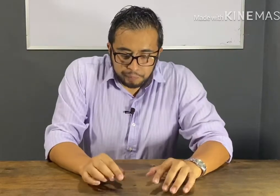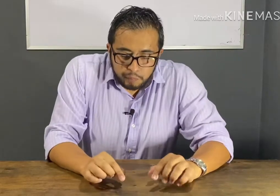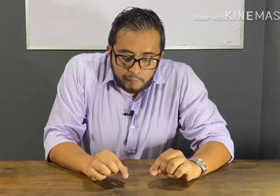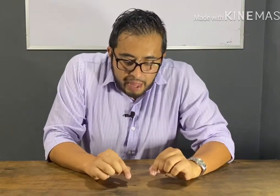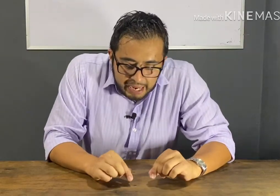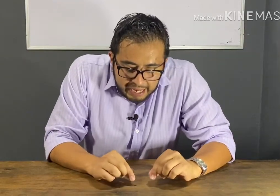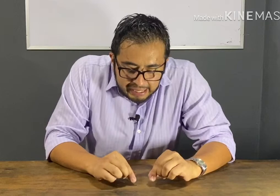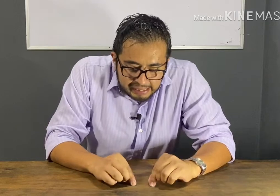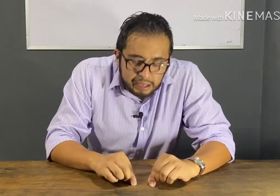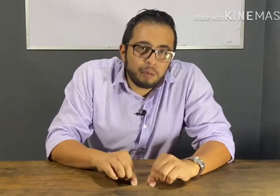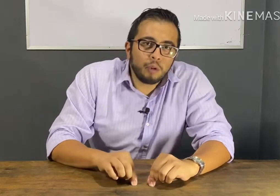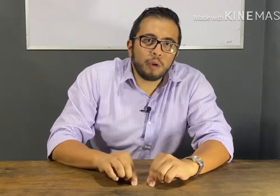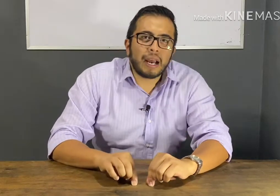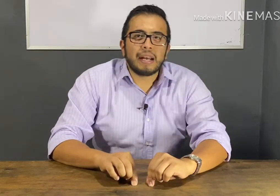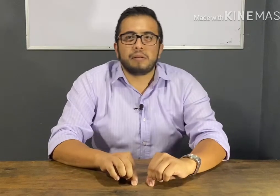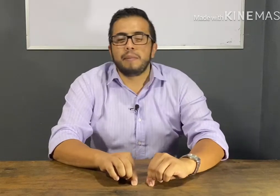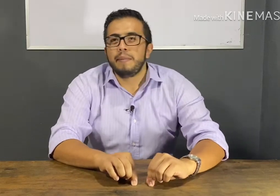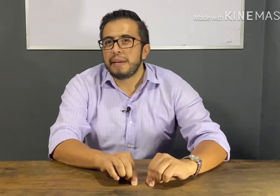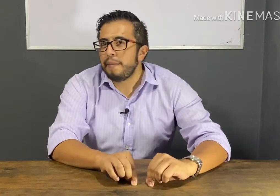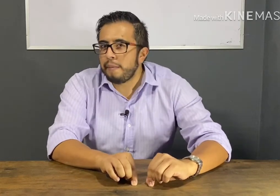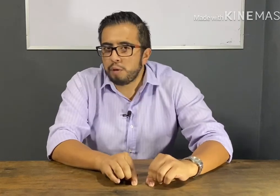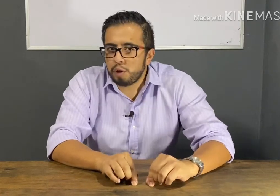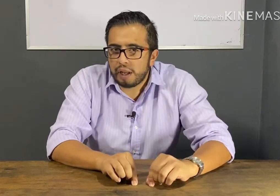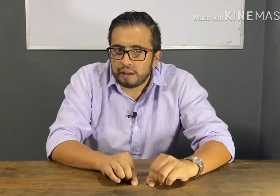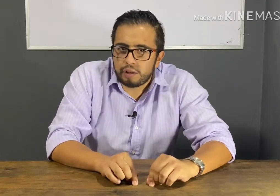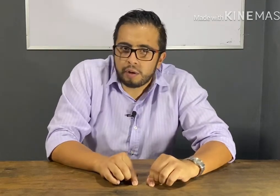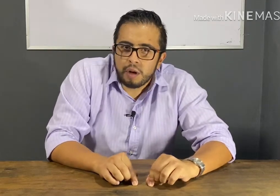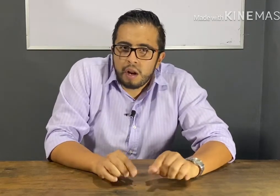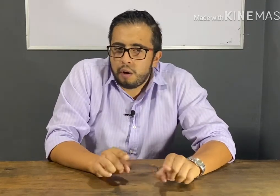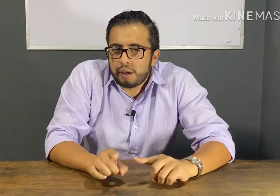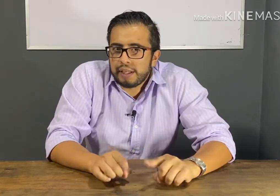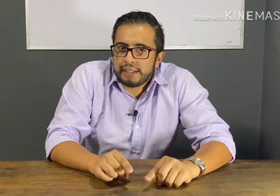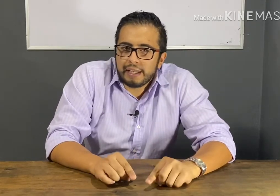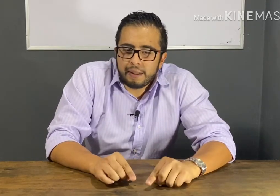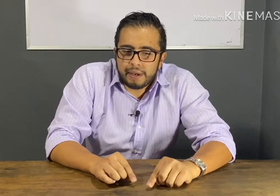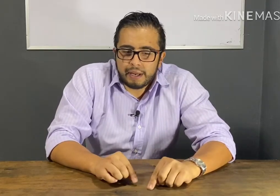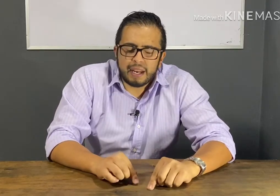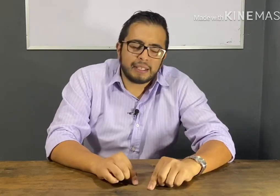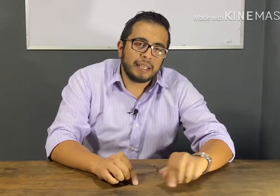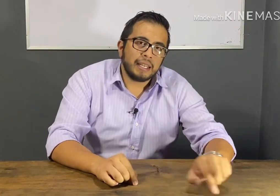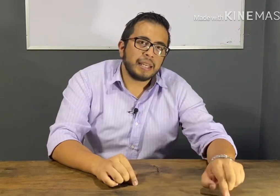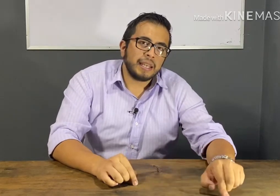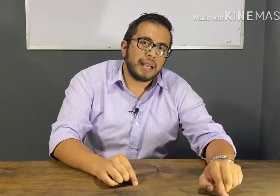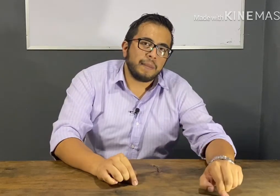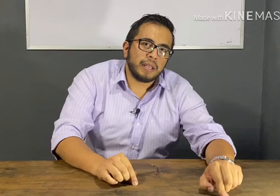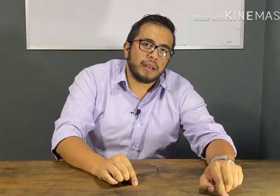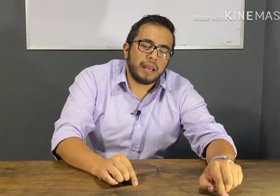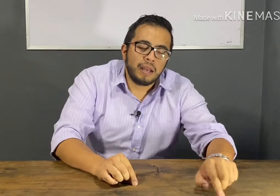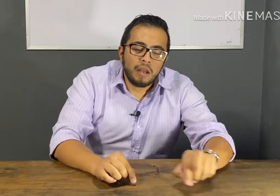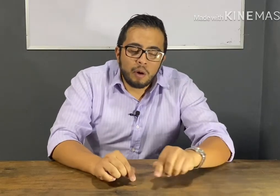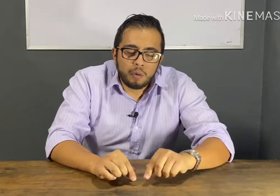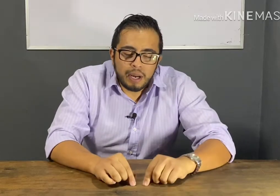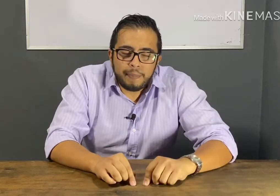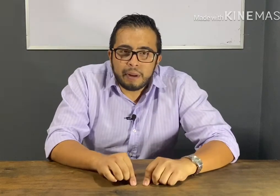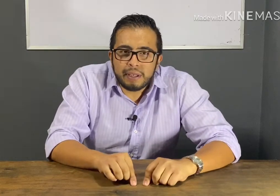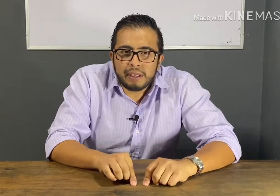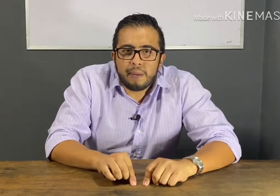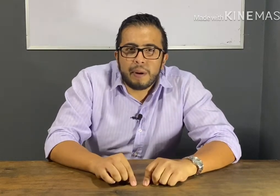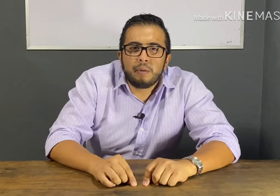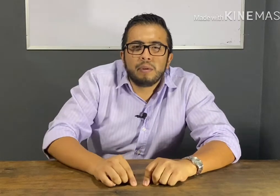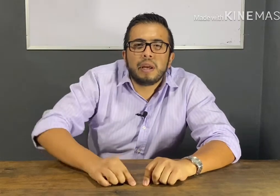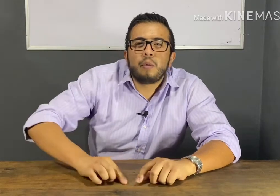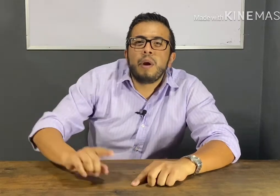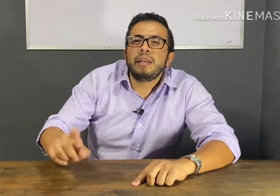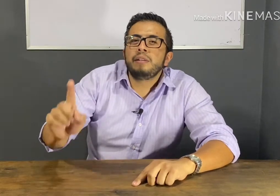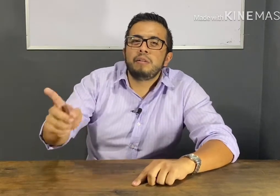Ahora, el segundo caso, a mí me llama mucho la atención lo que te decía de las mañaneras. El día de ayer en la mañanera, una periodista